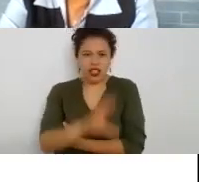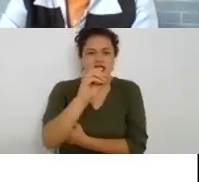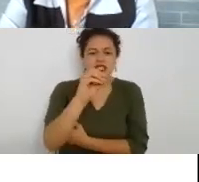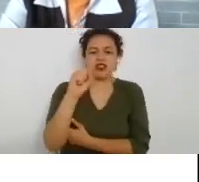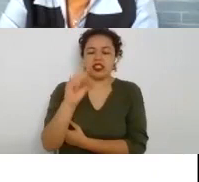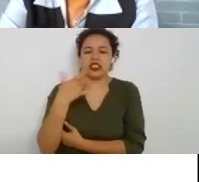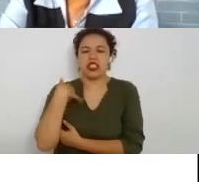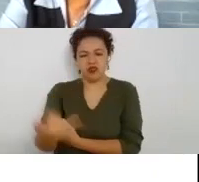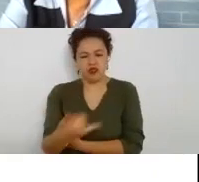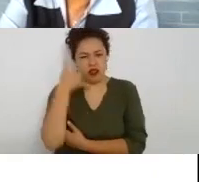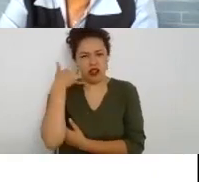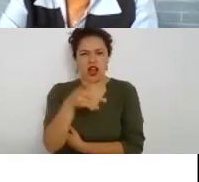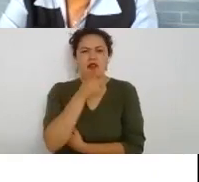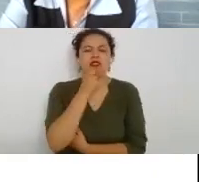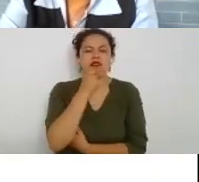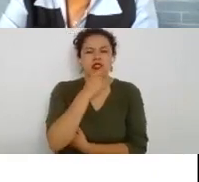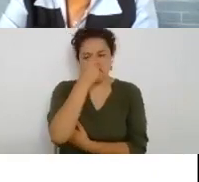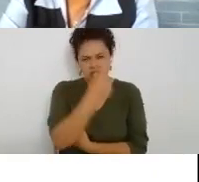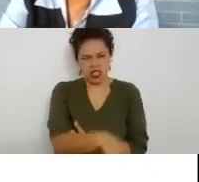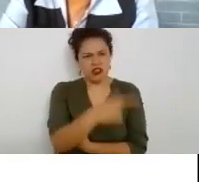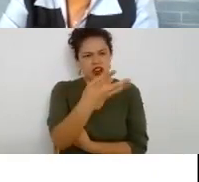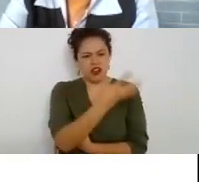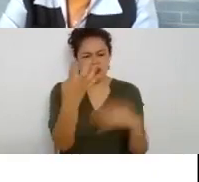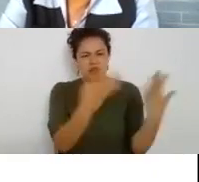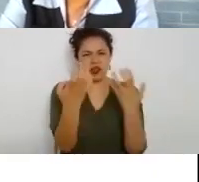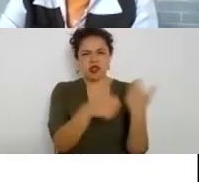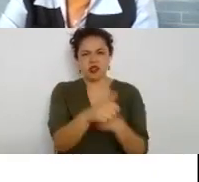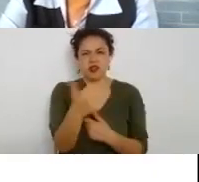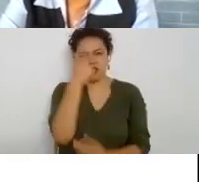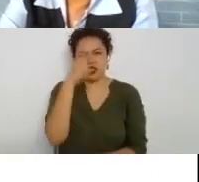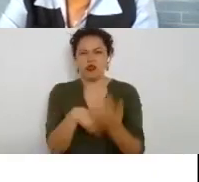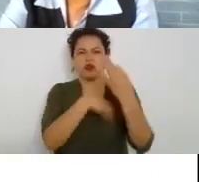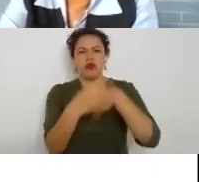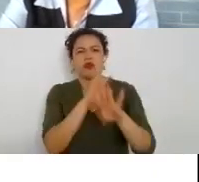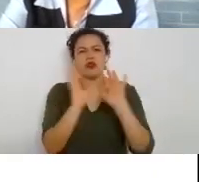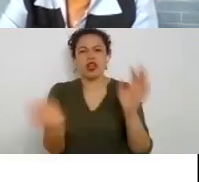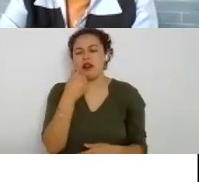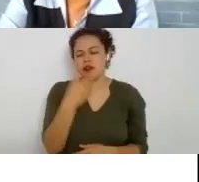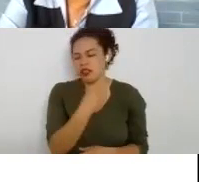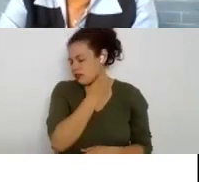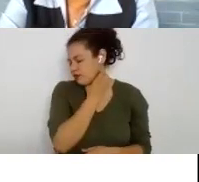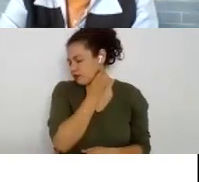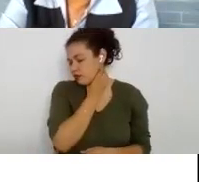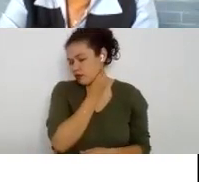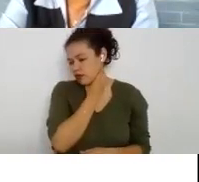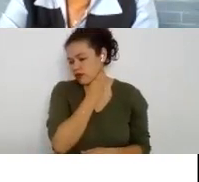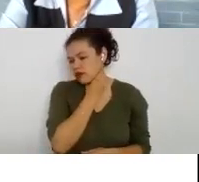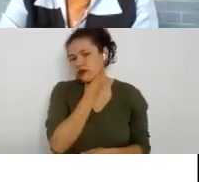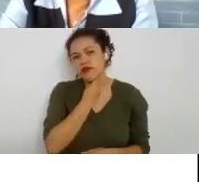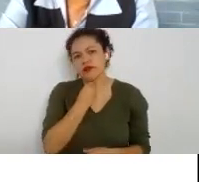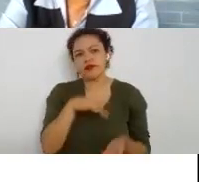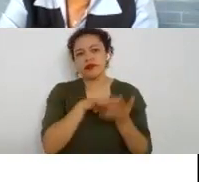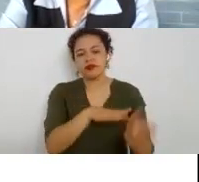marca. O no, de hecho me parece que igual 911 ya todo está canalizado a ese número. Entonces yo podría pedir el apoyo, entonces a lo mejor ellos de